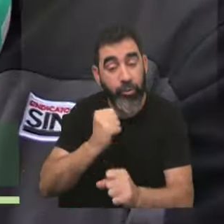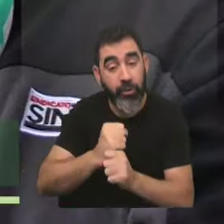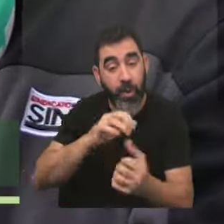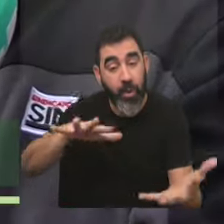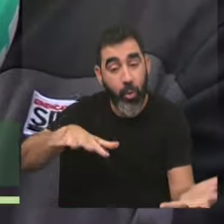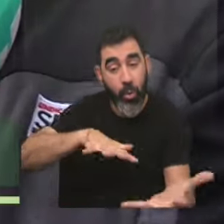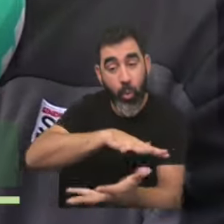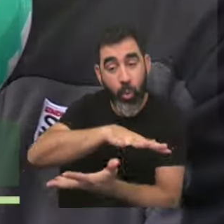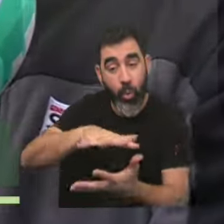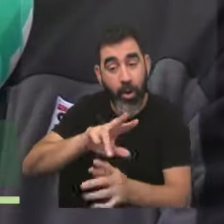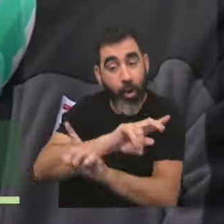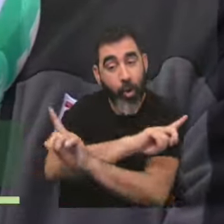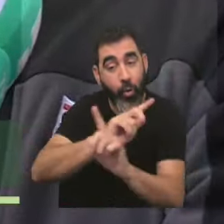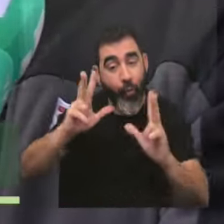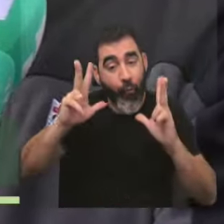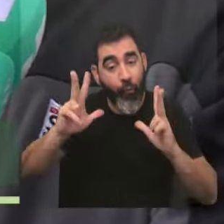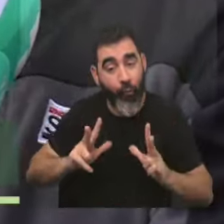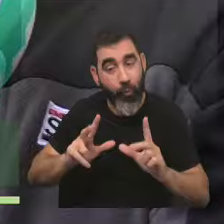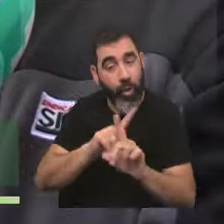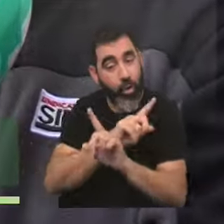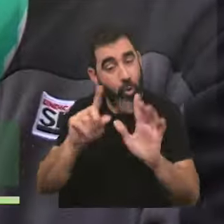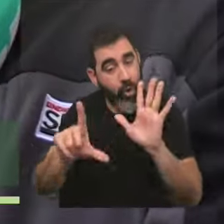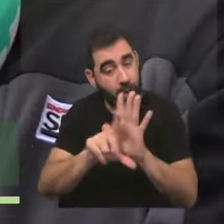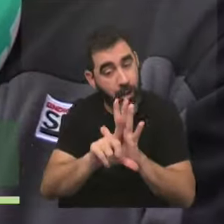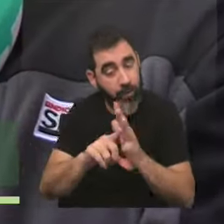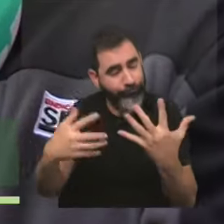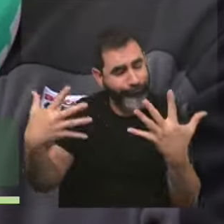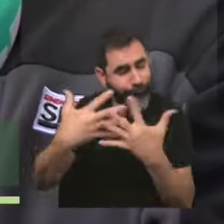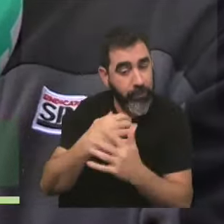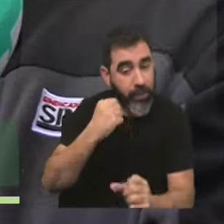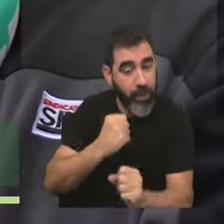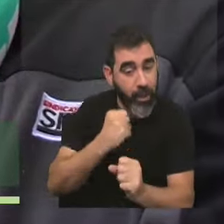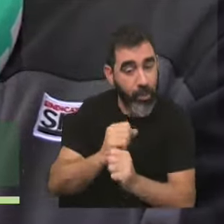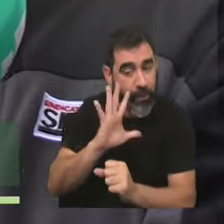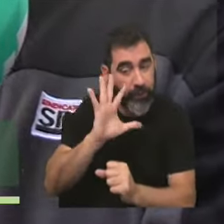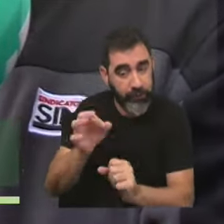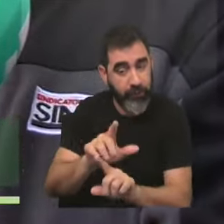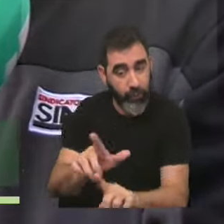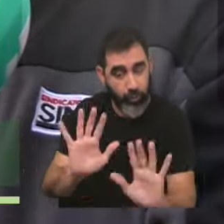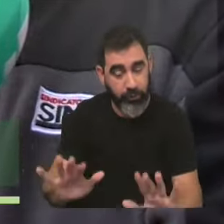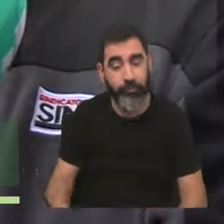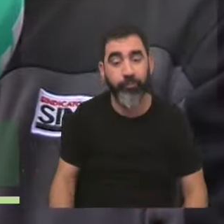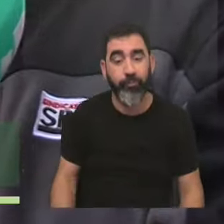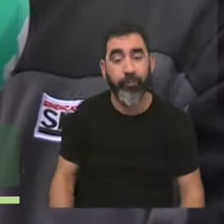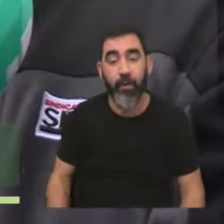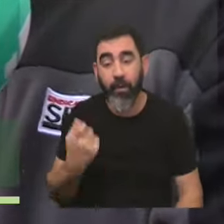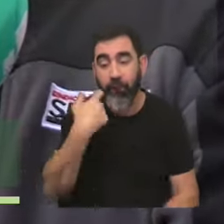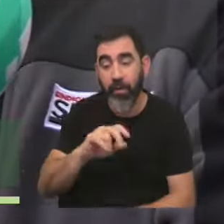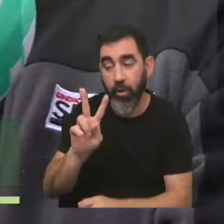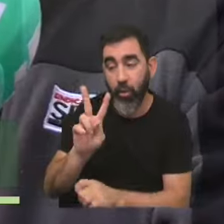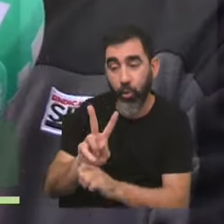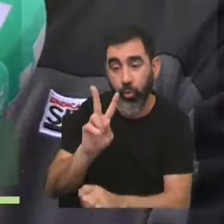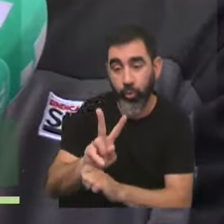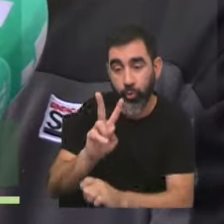donde la informalidad la ilegalidad la precarización se está profundizando la falta de controles